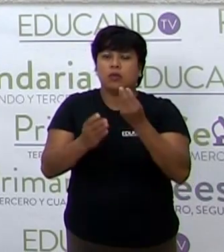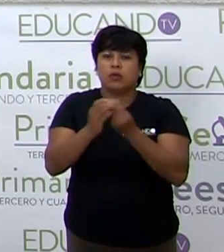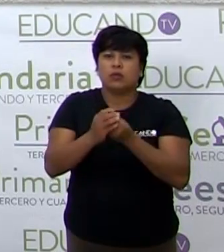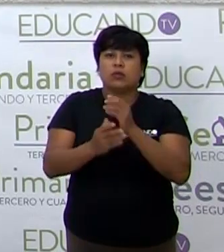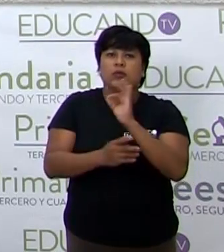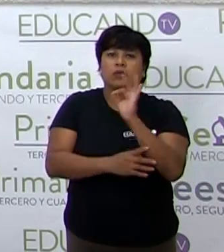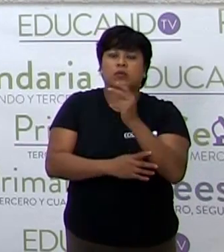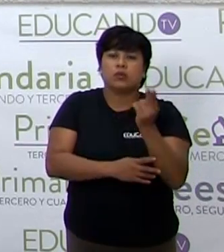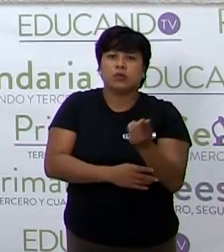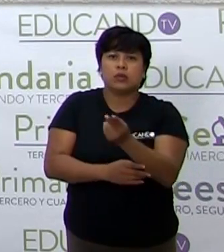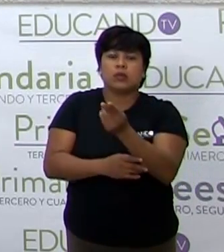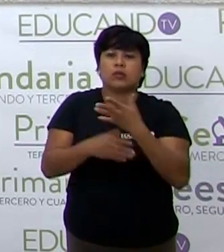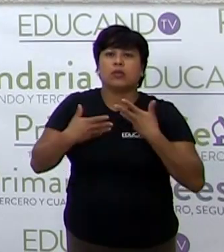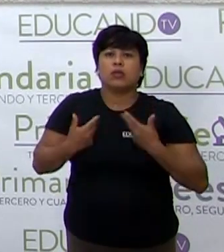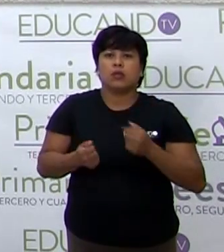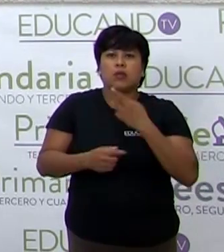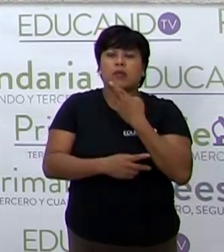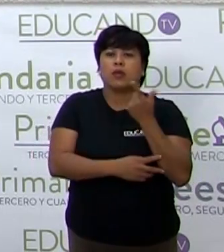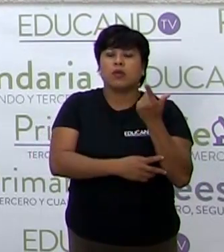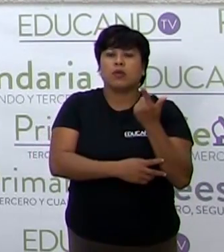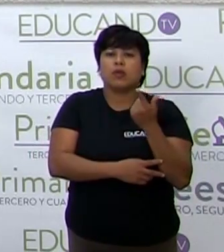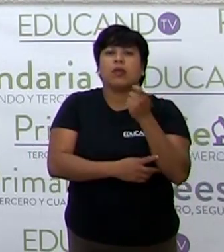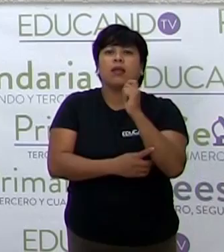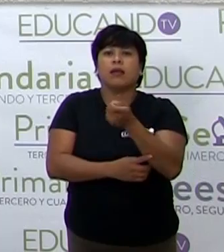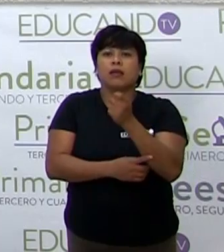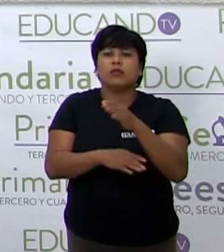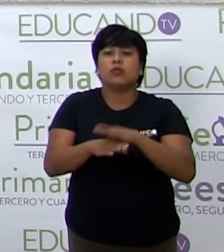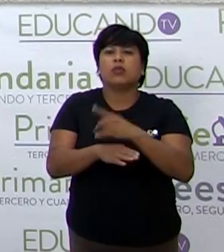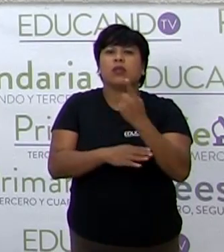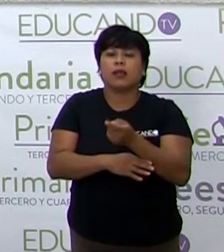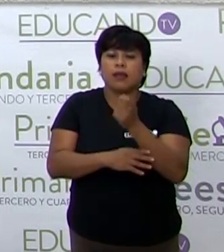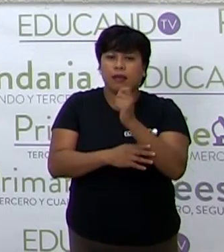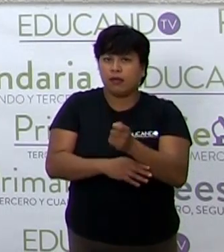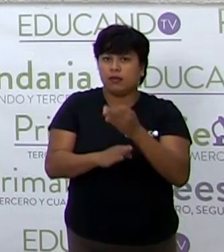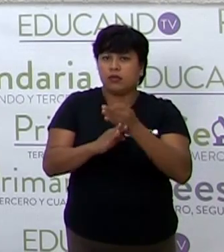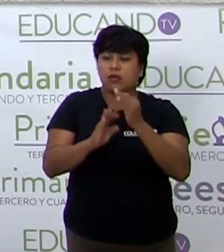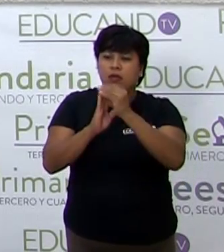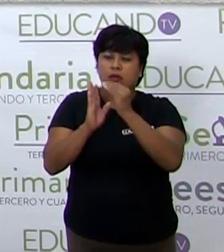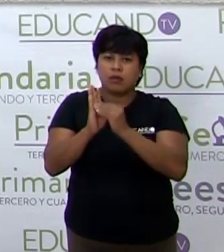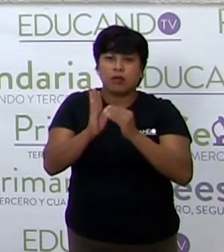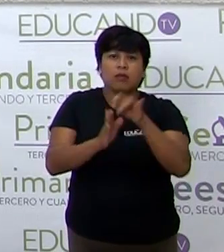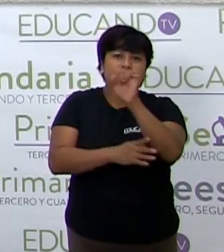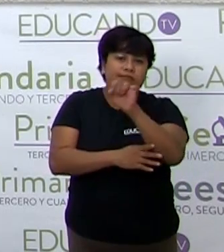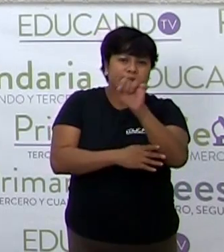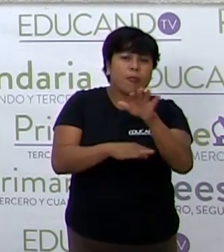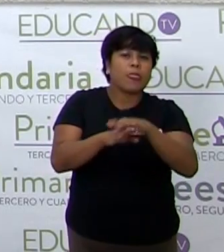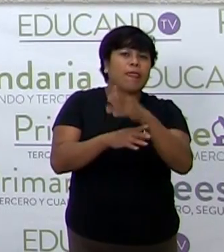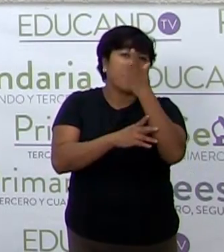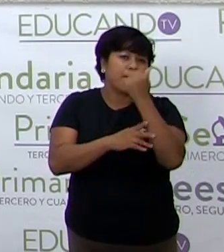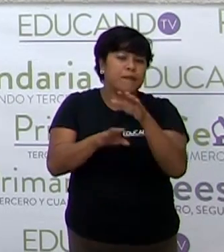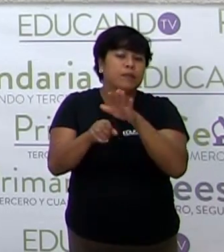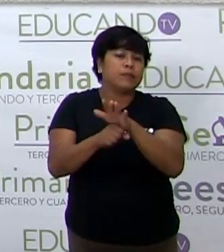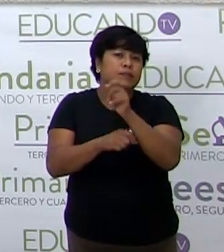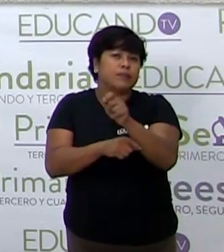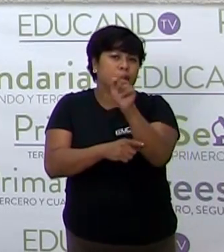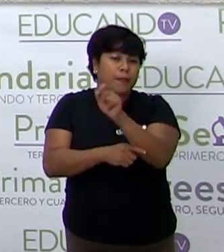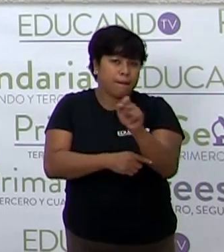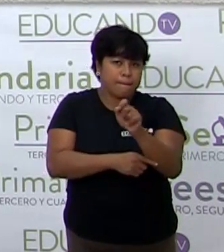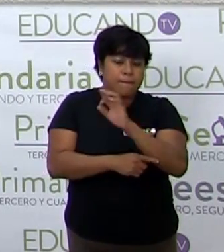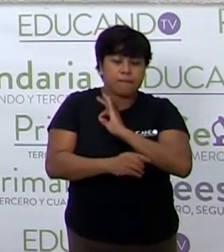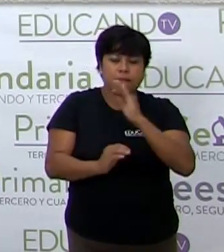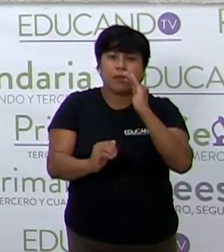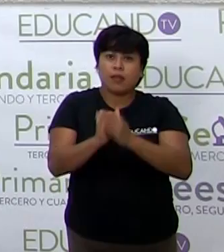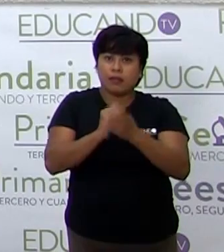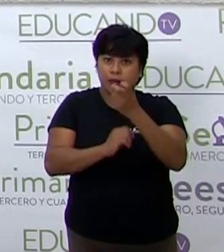hayan ustedes entendido un poquito mejor por qué se construyen de esa manera las fórmulas o cuál es la razón de ellas. Ya hemos construido